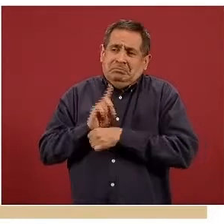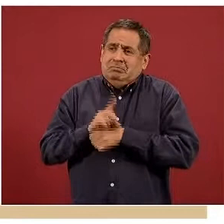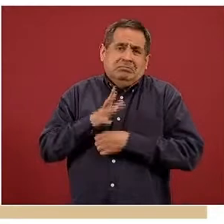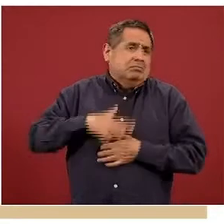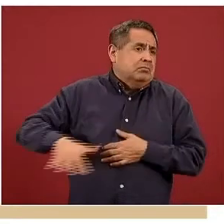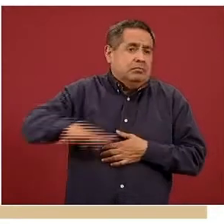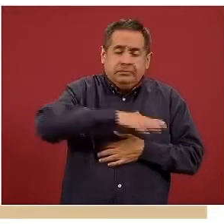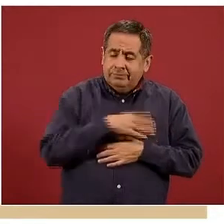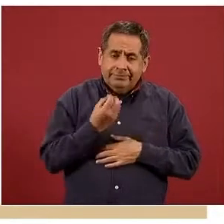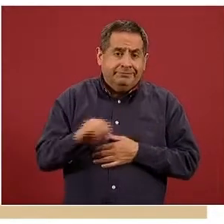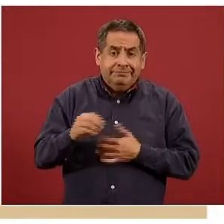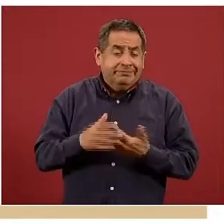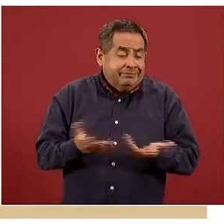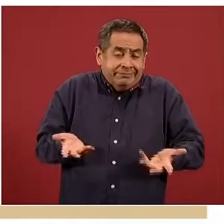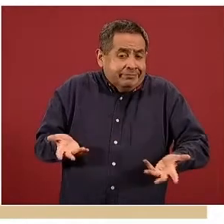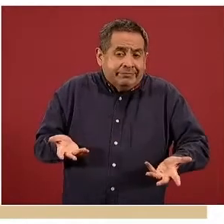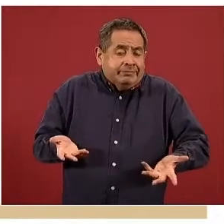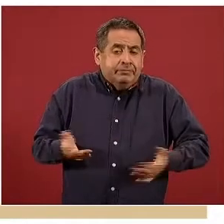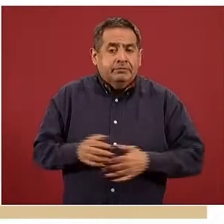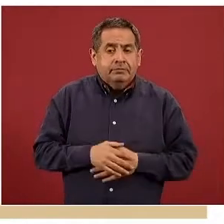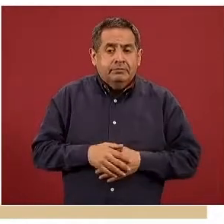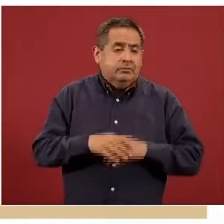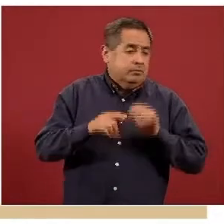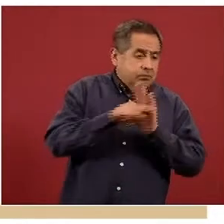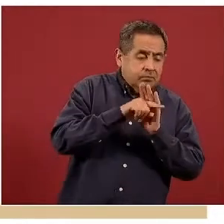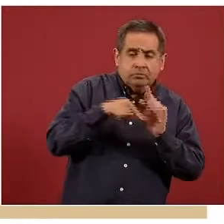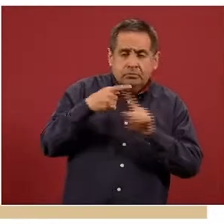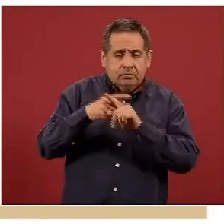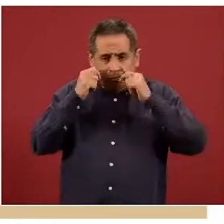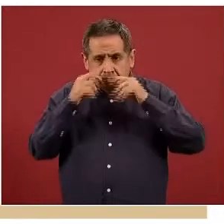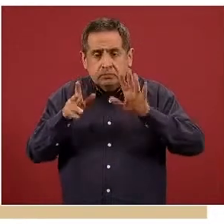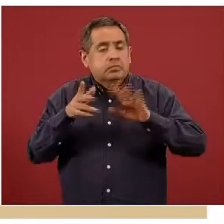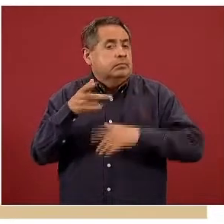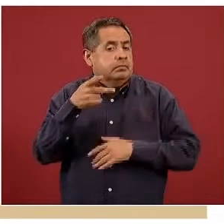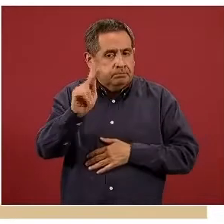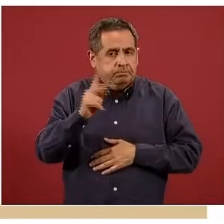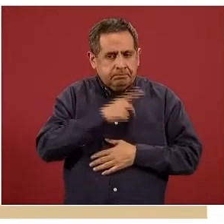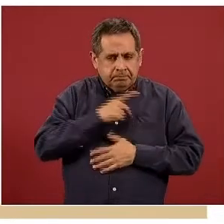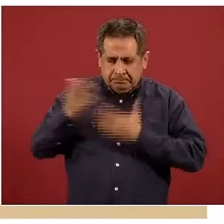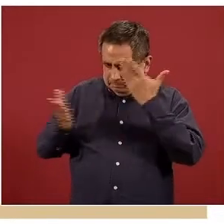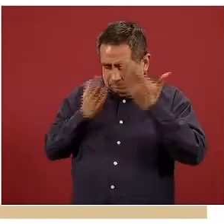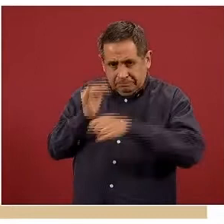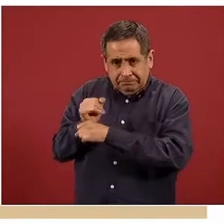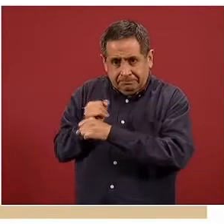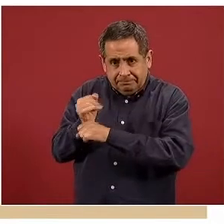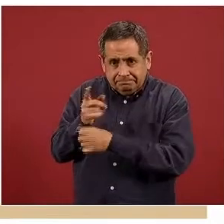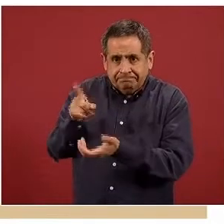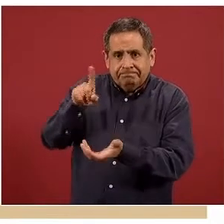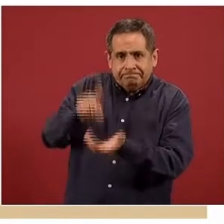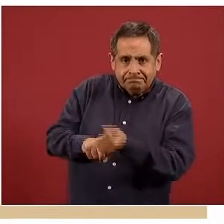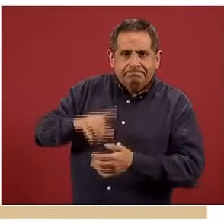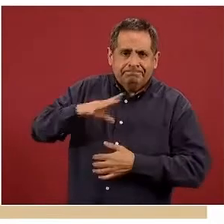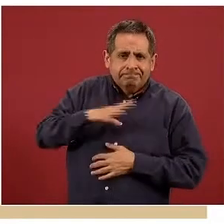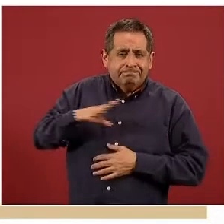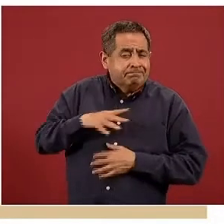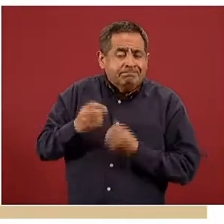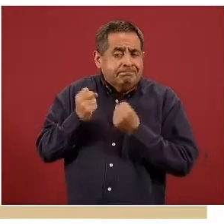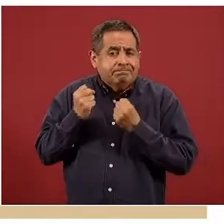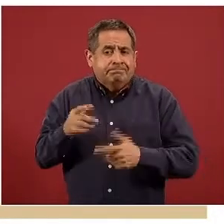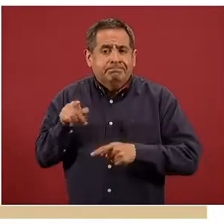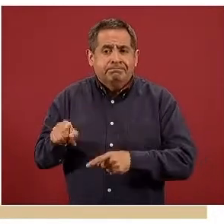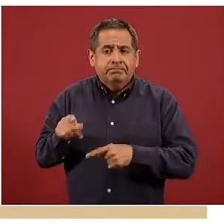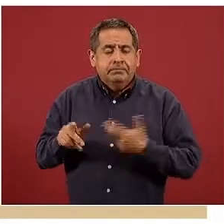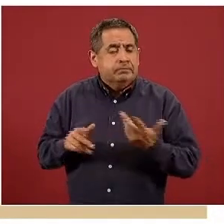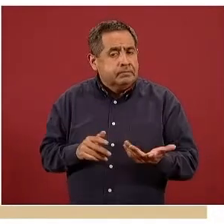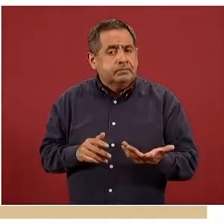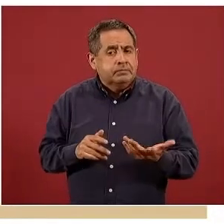consecuencia. ¿Cuál es la consecuencia? Si va a ser positiva o negativa, bueno, se tiene que estudiar muchísimo más, un poco menos sesgado, pero